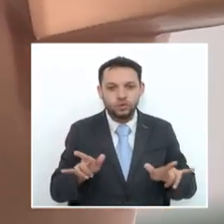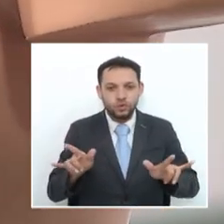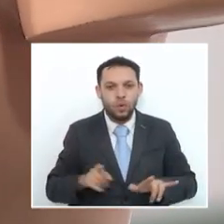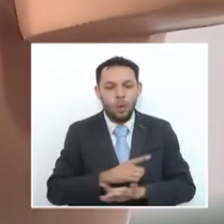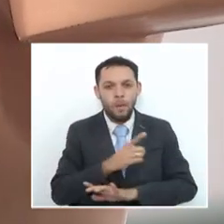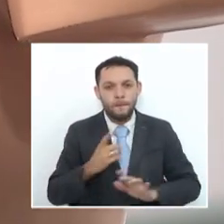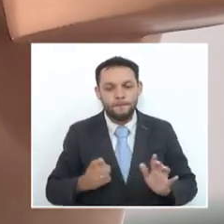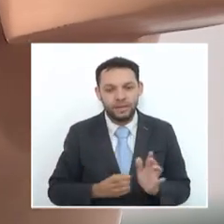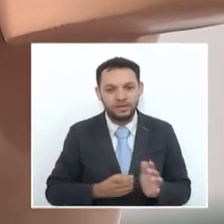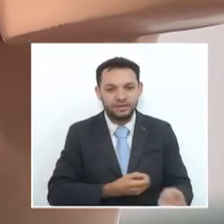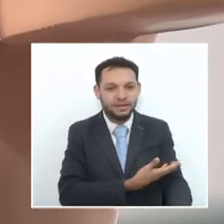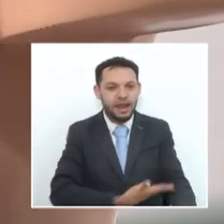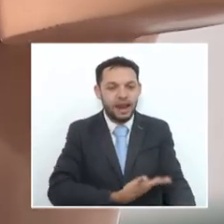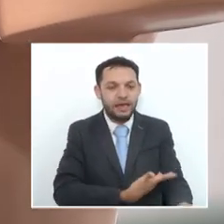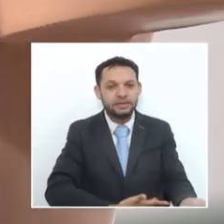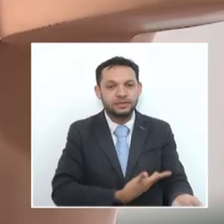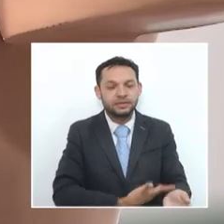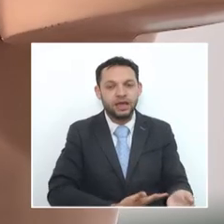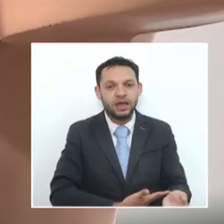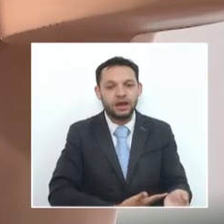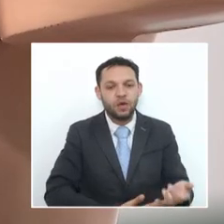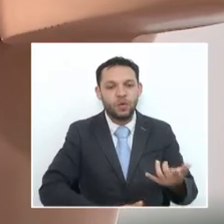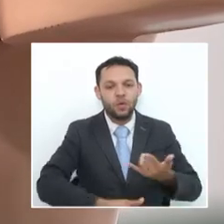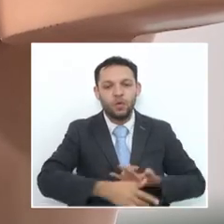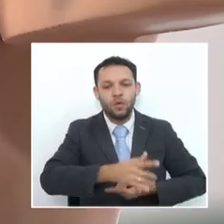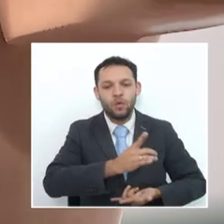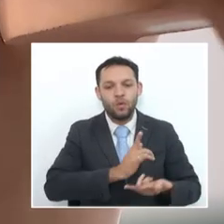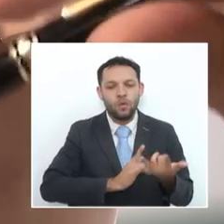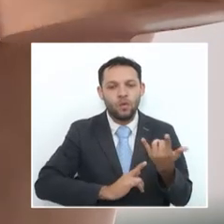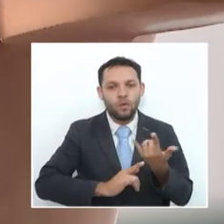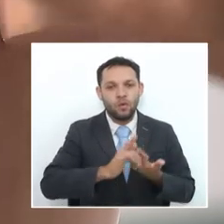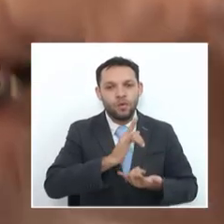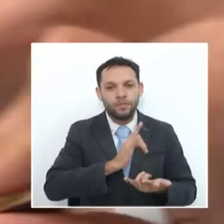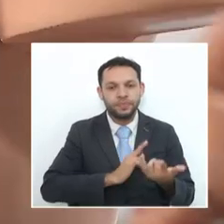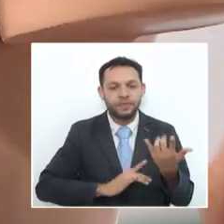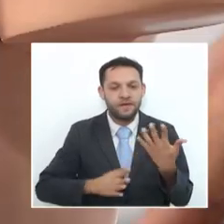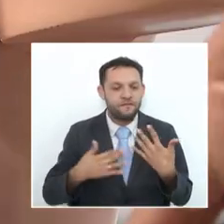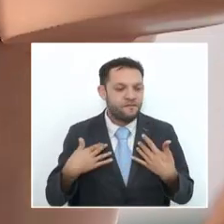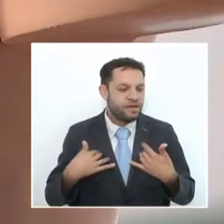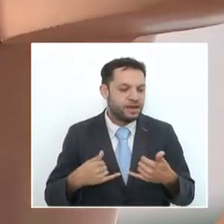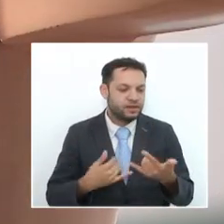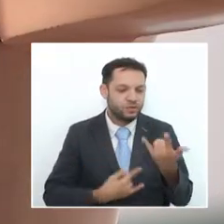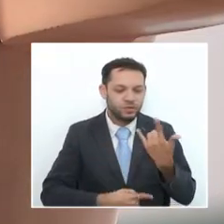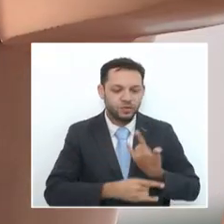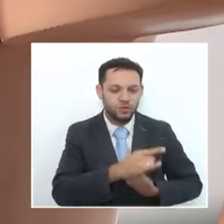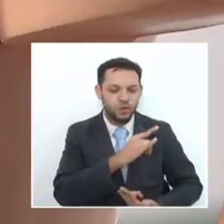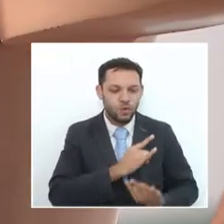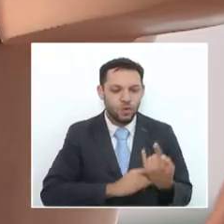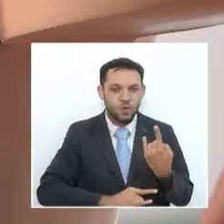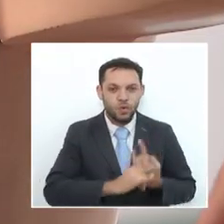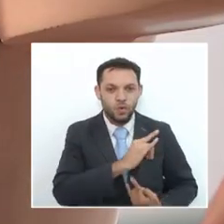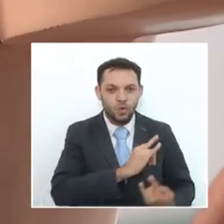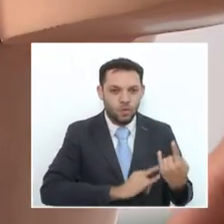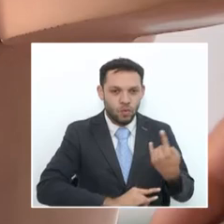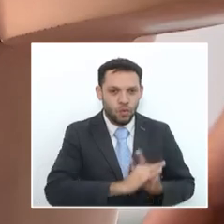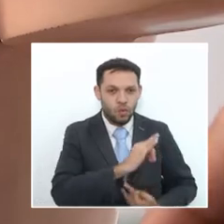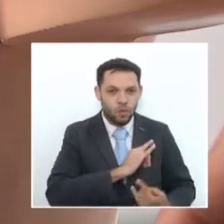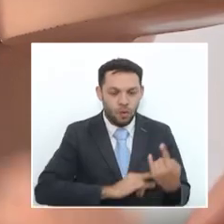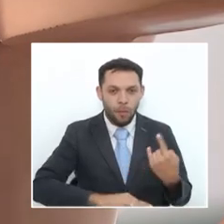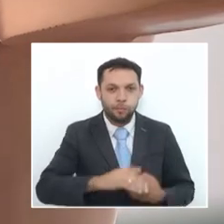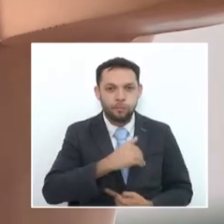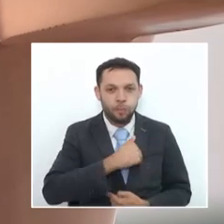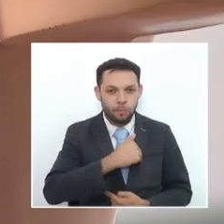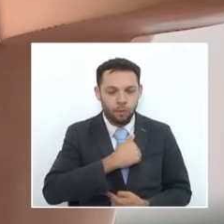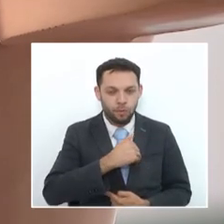sangre que está dentro de los vasos, porque aquí estoy coloradito y coloradito, entonces tengo sangre regada por todas partes. Pero